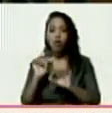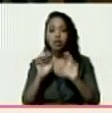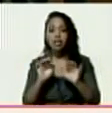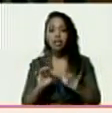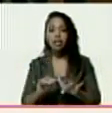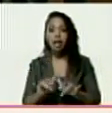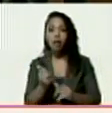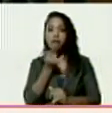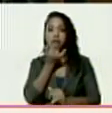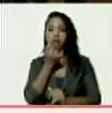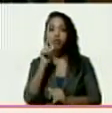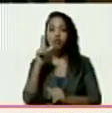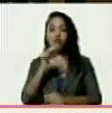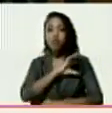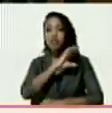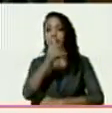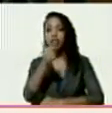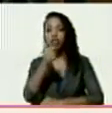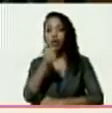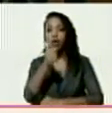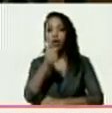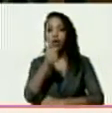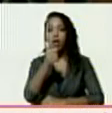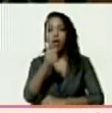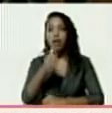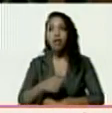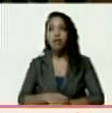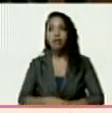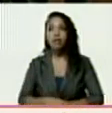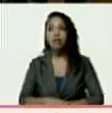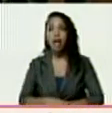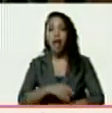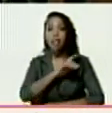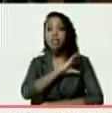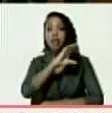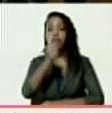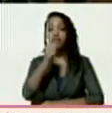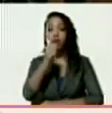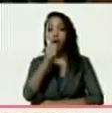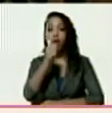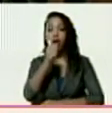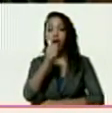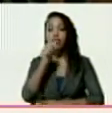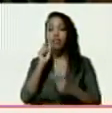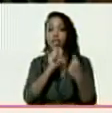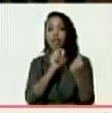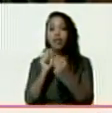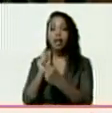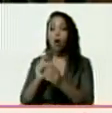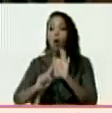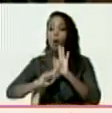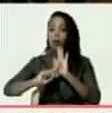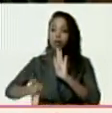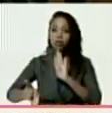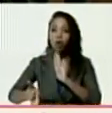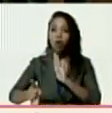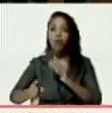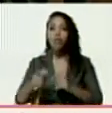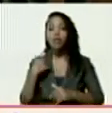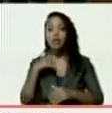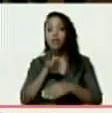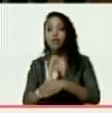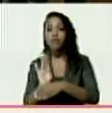accidental y hubo un director de debate. Ese director de debate tiene la obligación de suministrarnos a nosotros eso y el